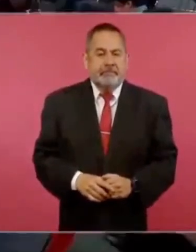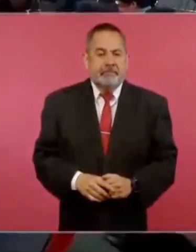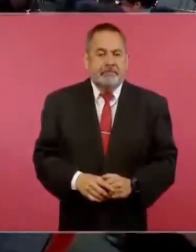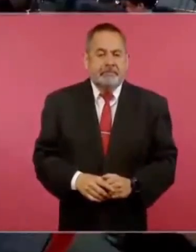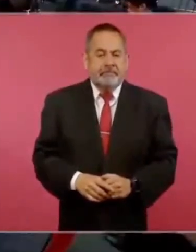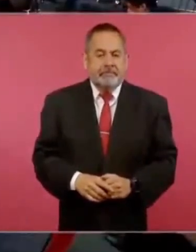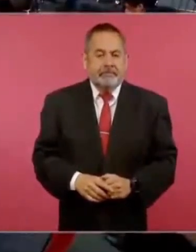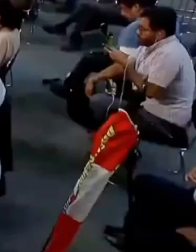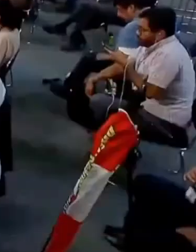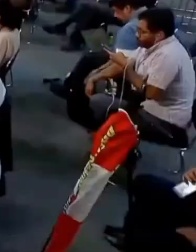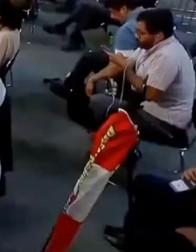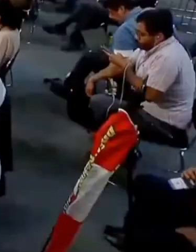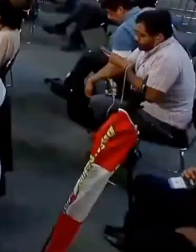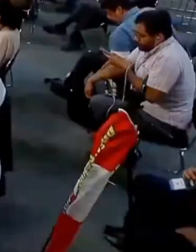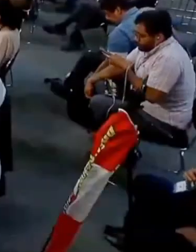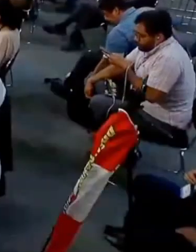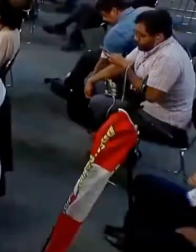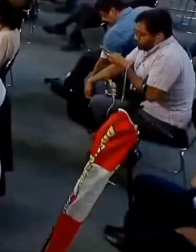Esto inspirado,